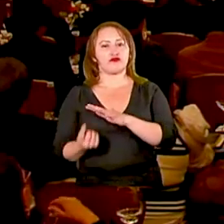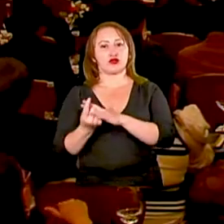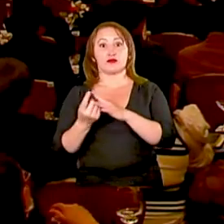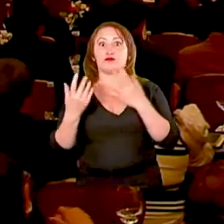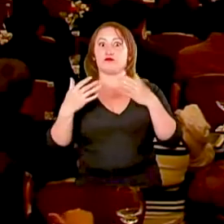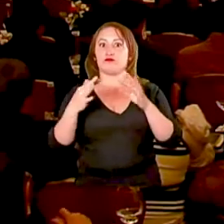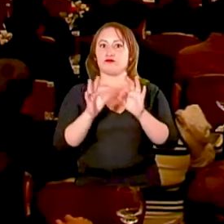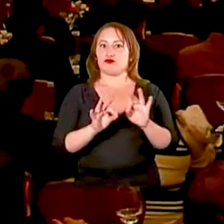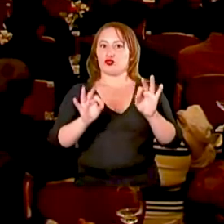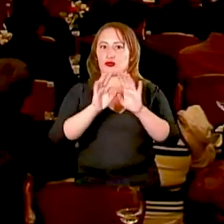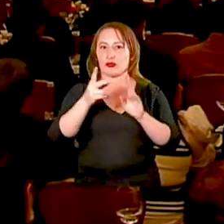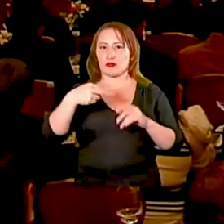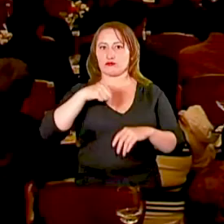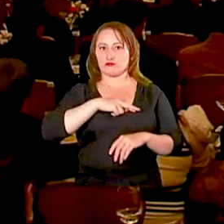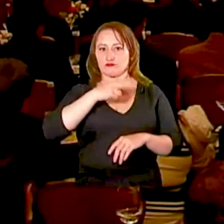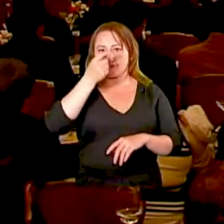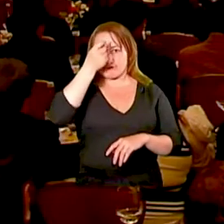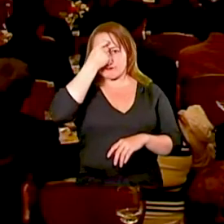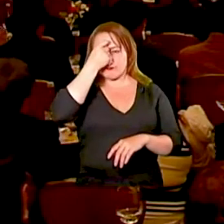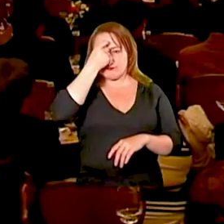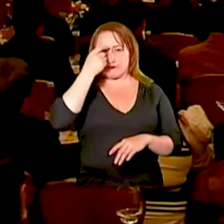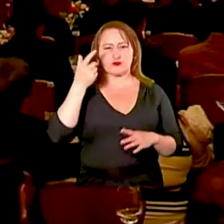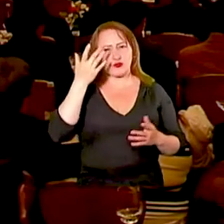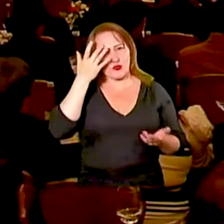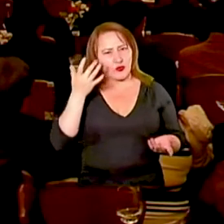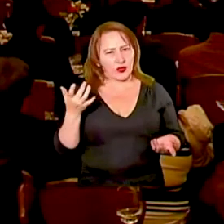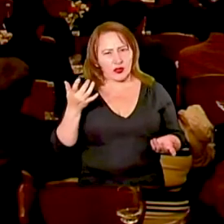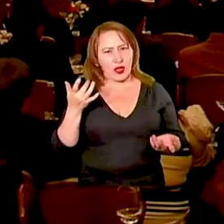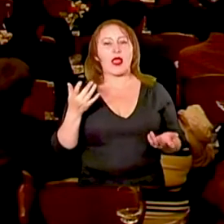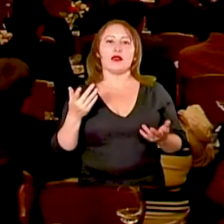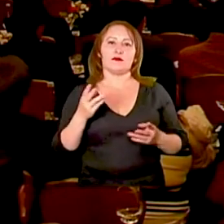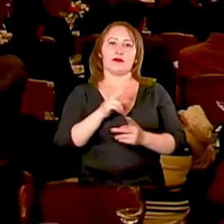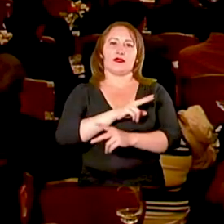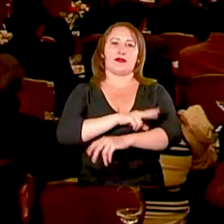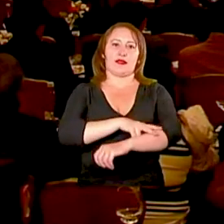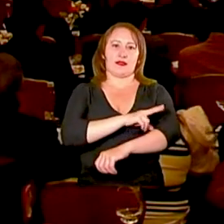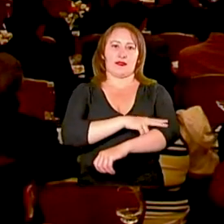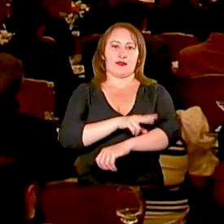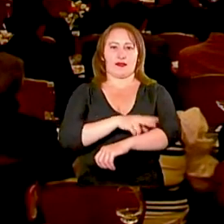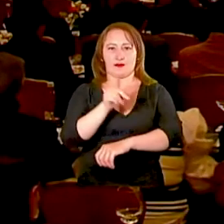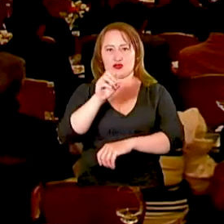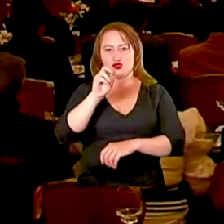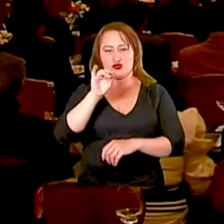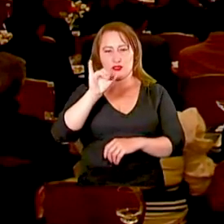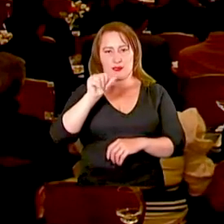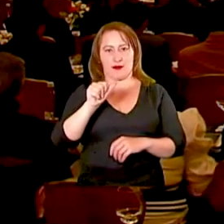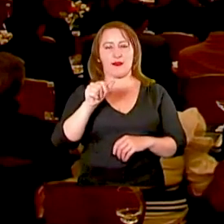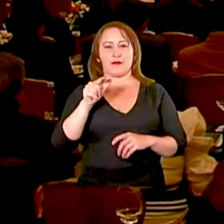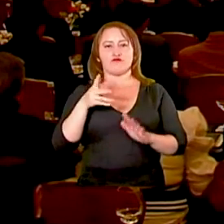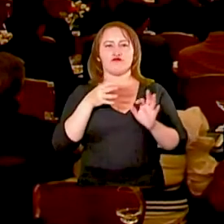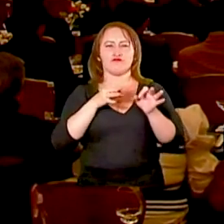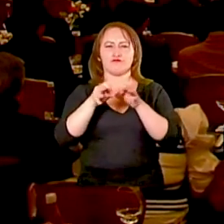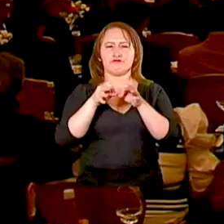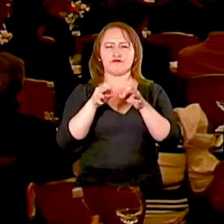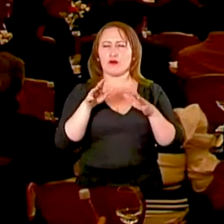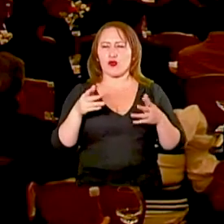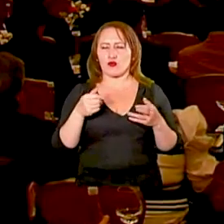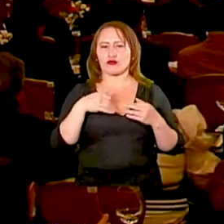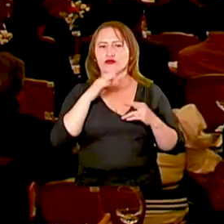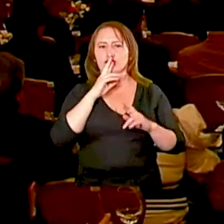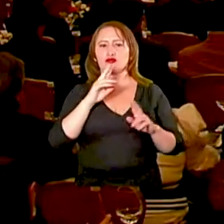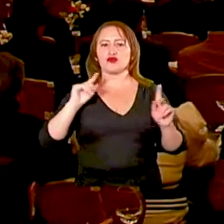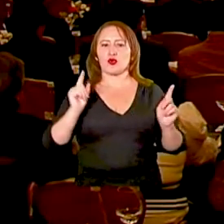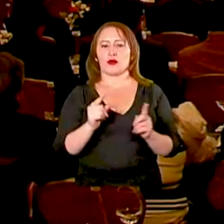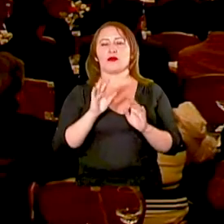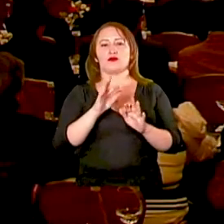es importante que lo tengamos en cuenta, porque quiero que sea nuestra delegada Sonia Téllez quien explique más o menos y dé una respuesta